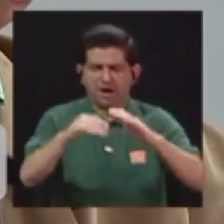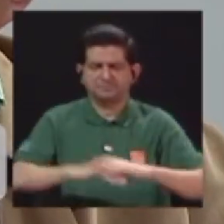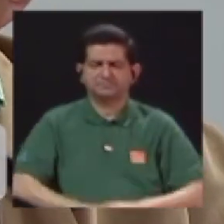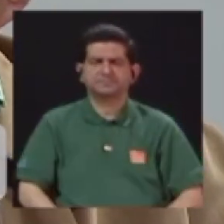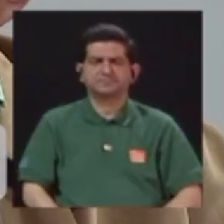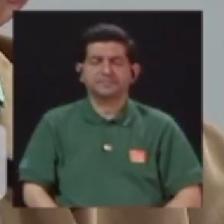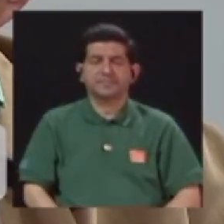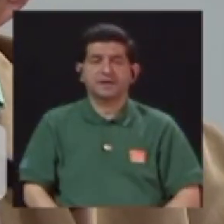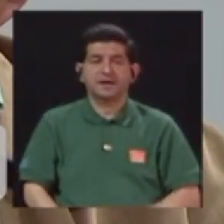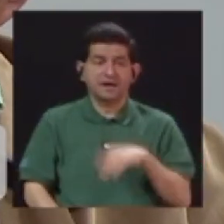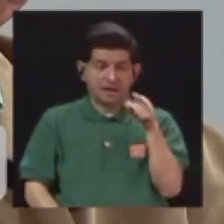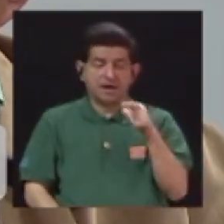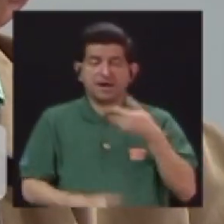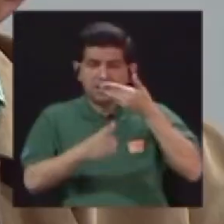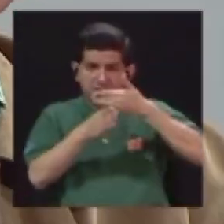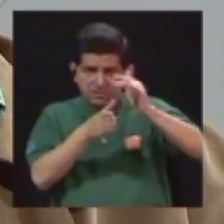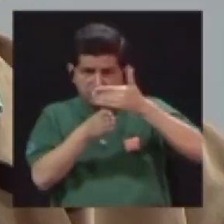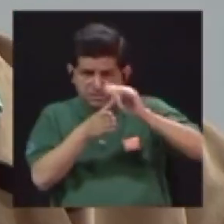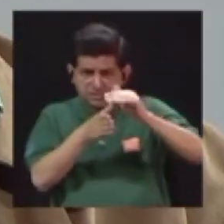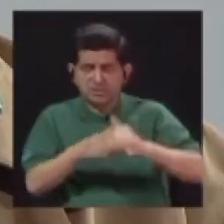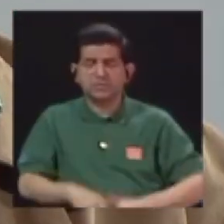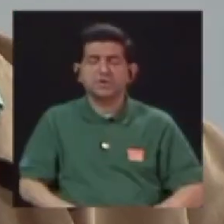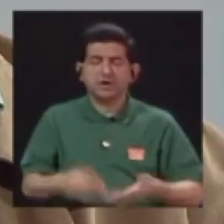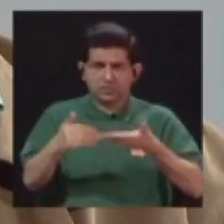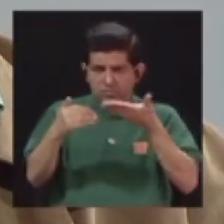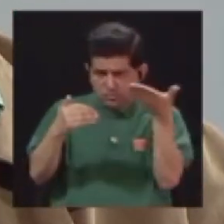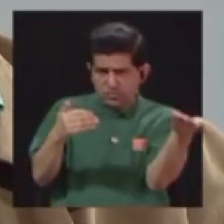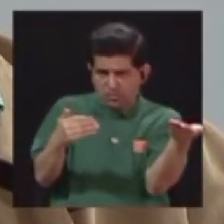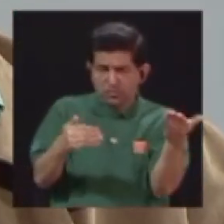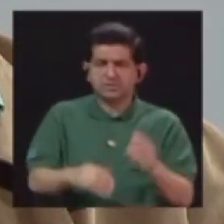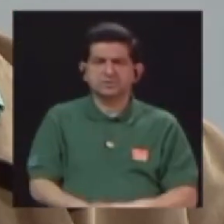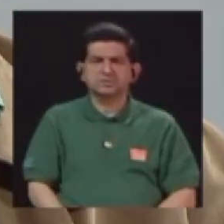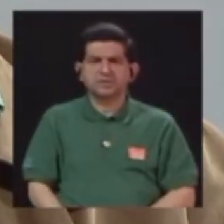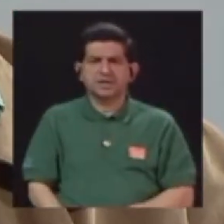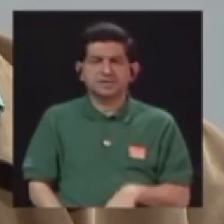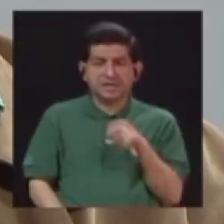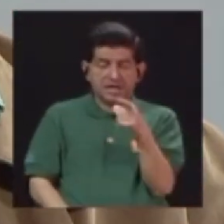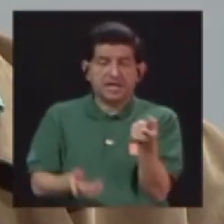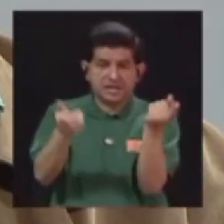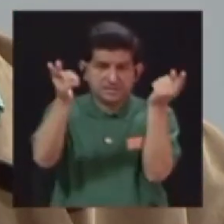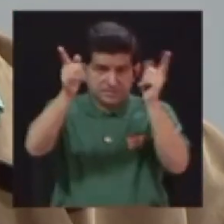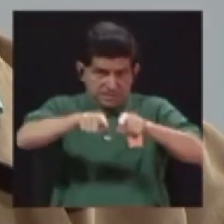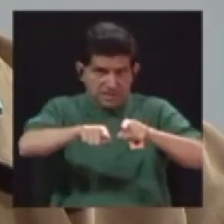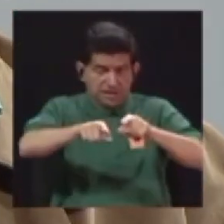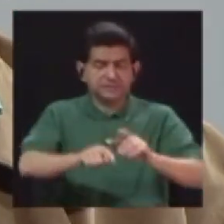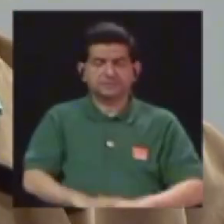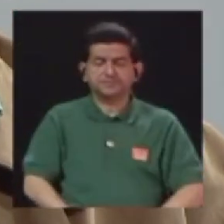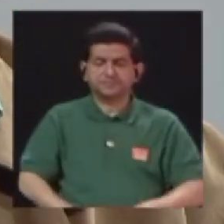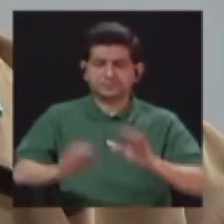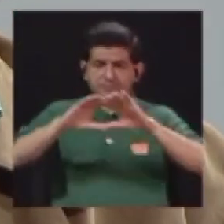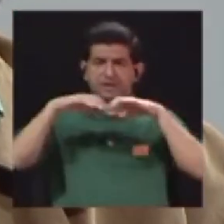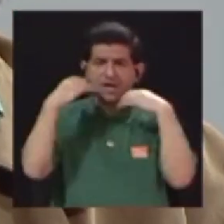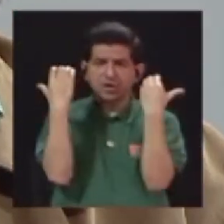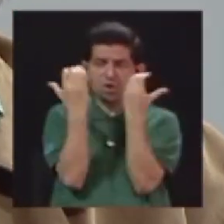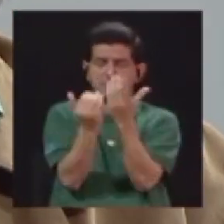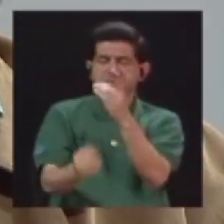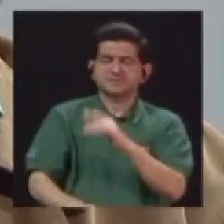Le suministraba esos bienes a la Commissary Division,